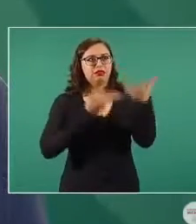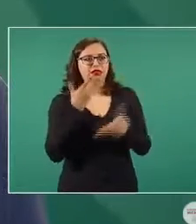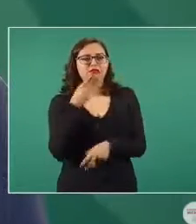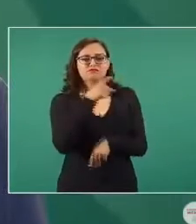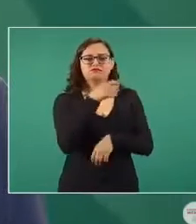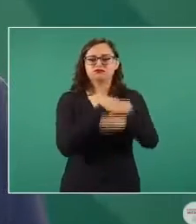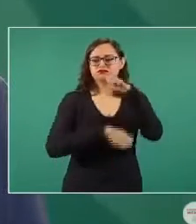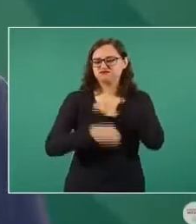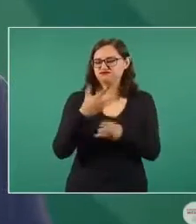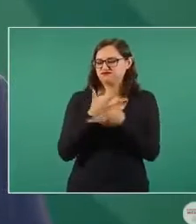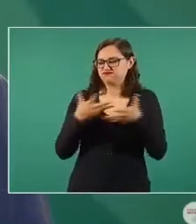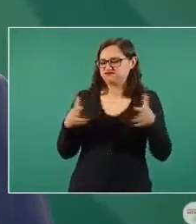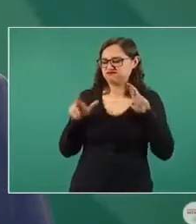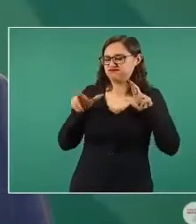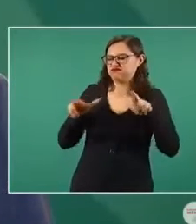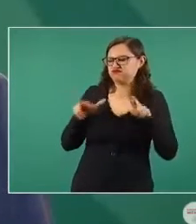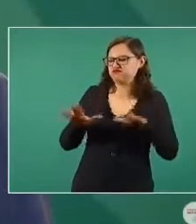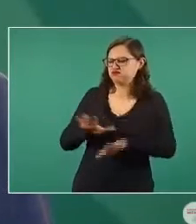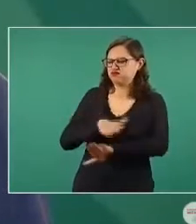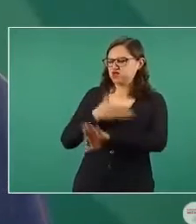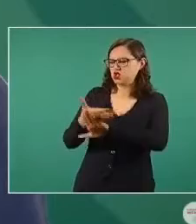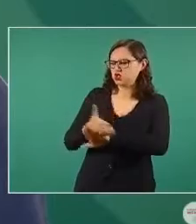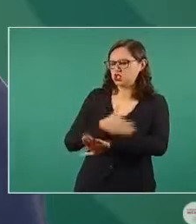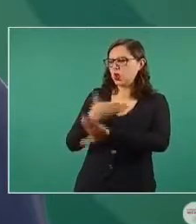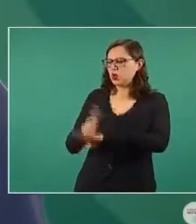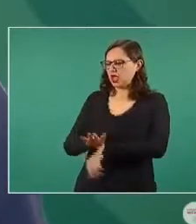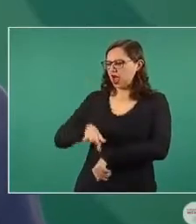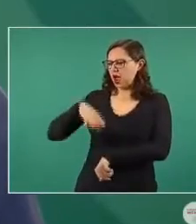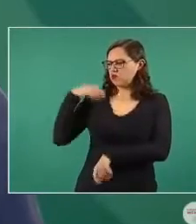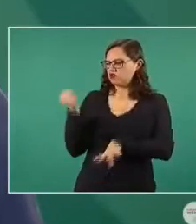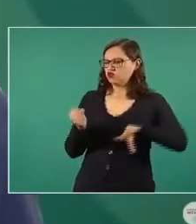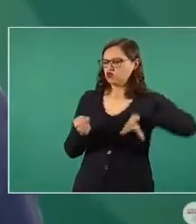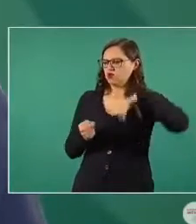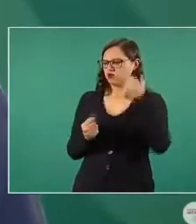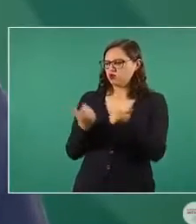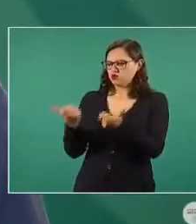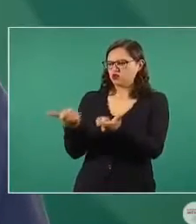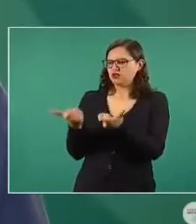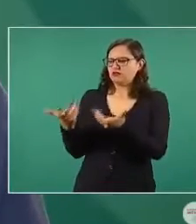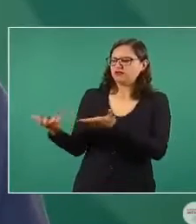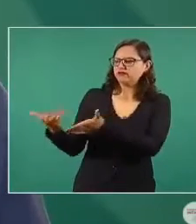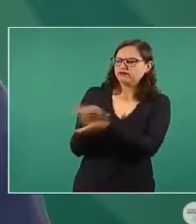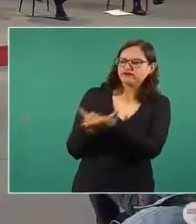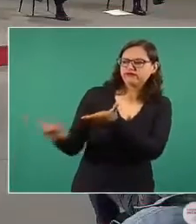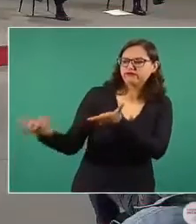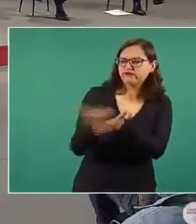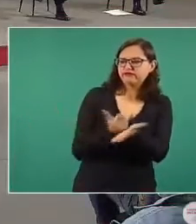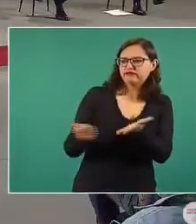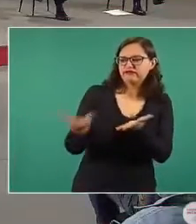a monopolios que solamente les importa el lucro?